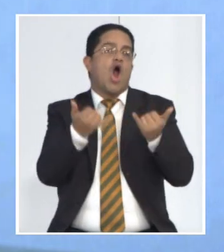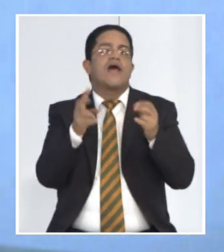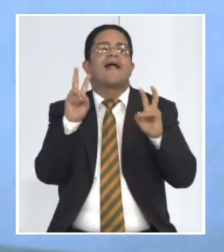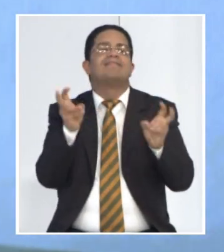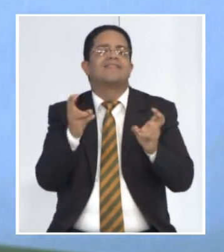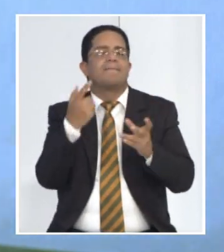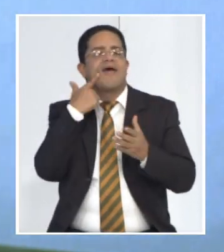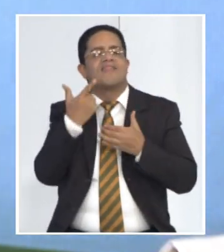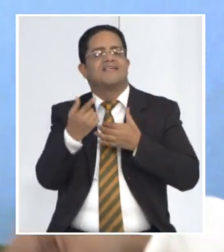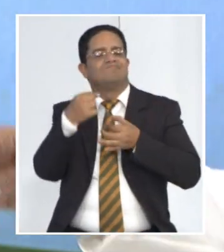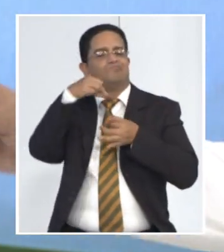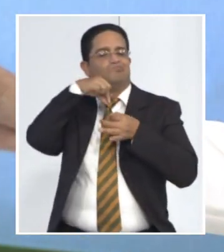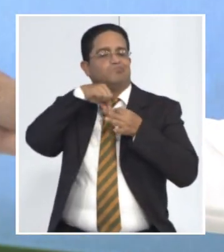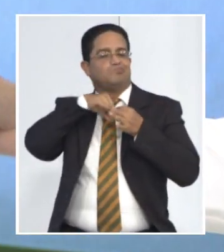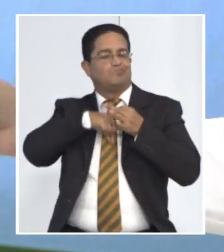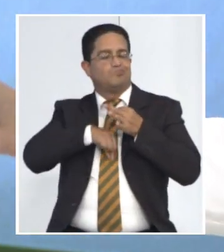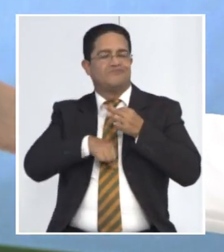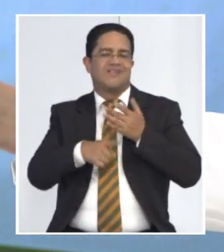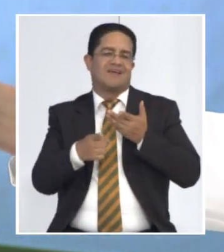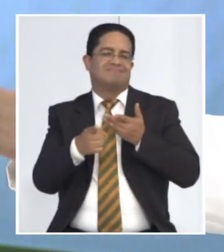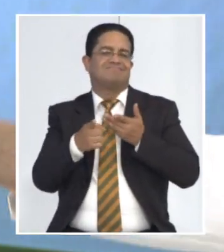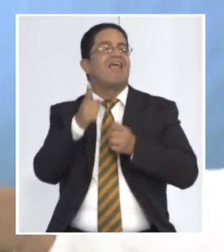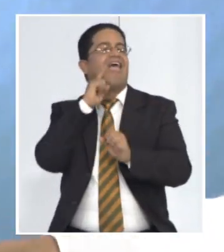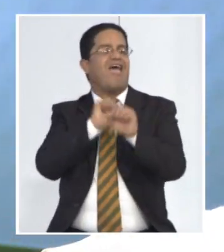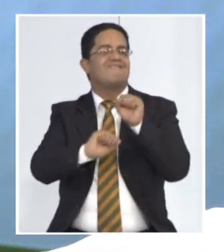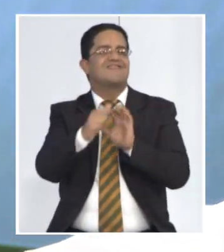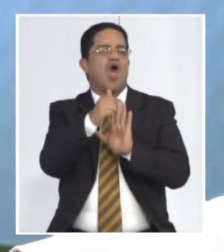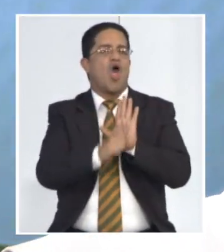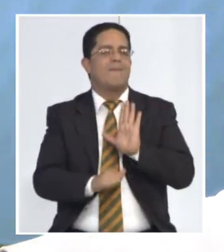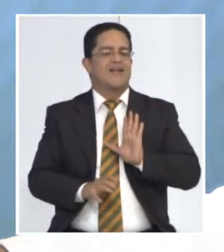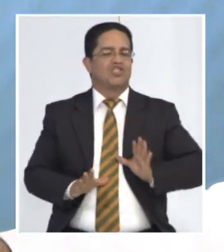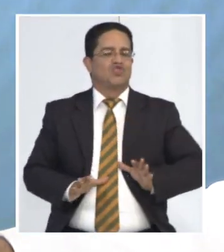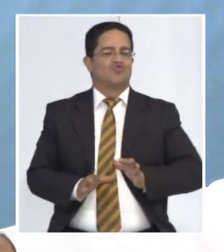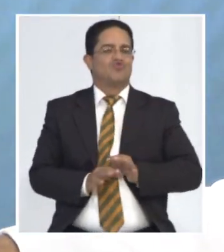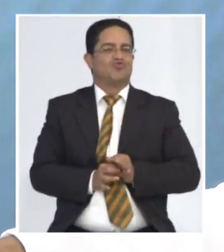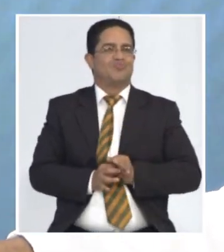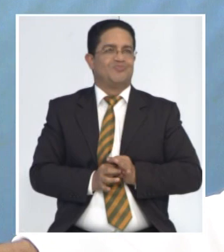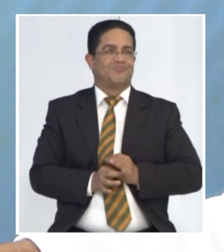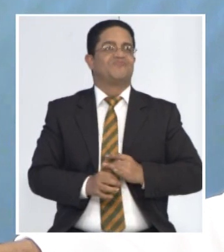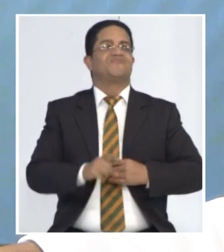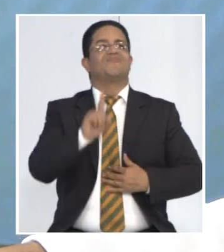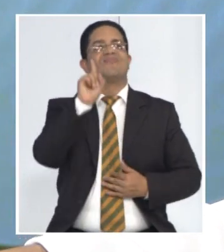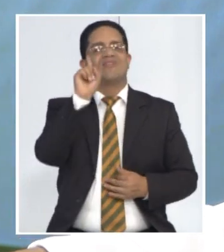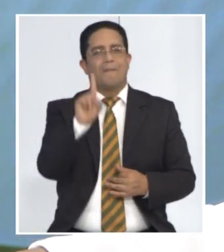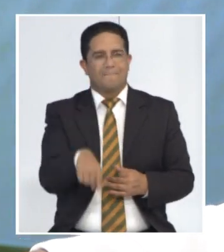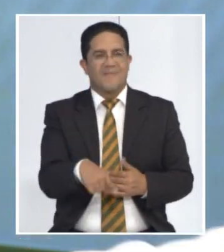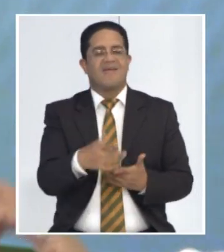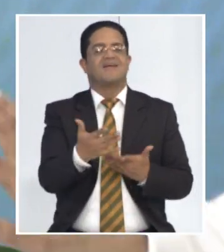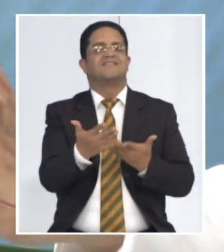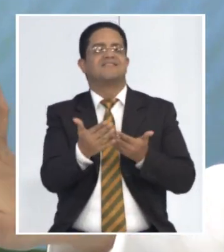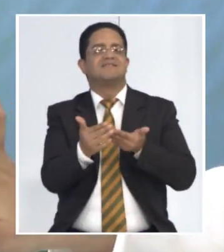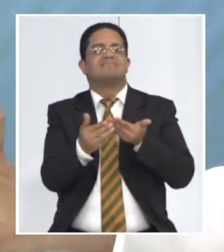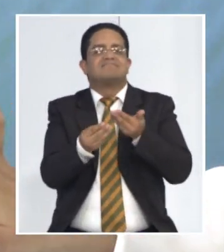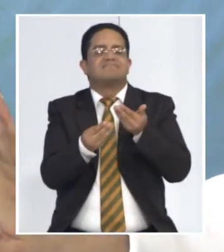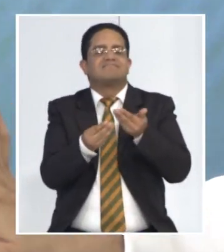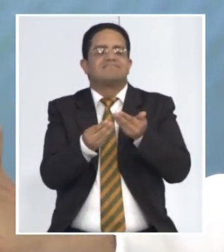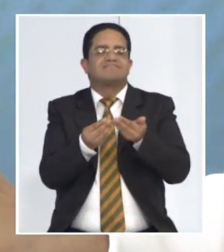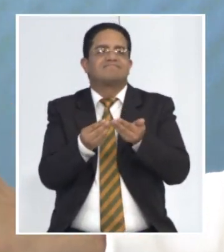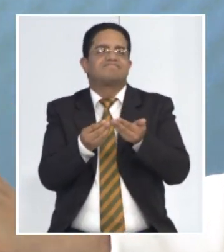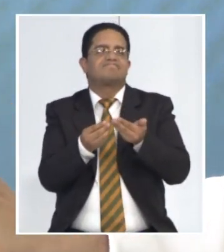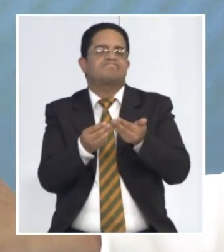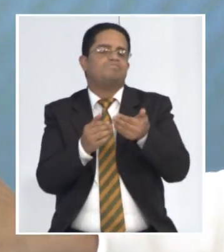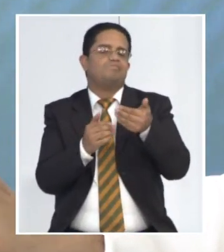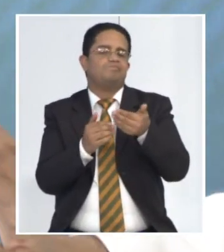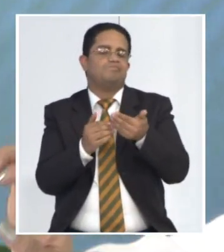Bueno, hay opciones bariátricas más allá del balón intragástrico, vamos a hacer un par de procedimientos y también de procedimientos que